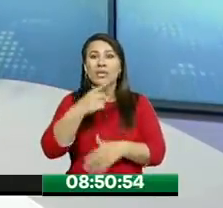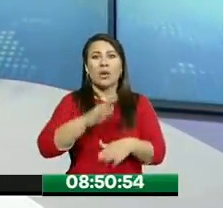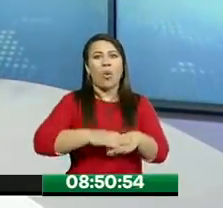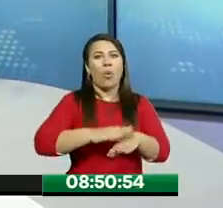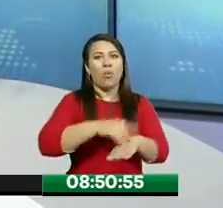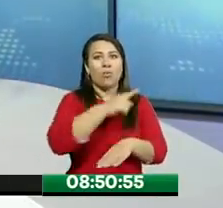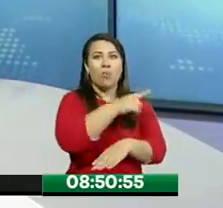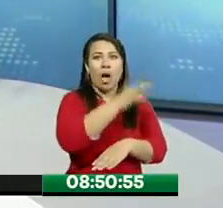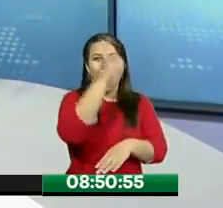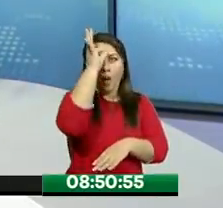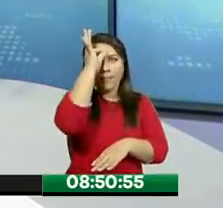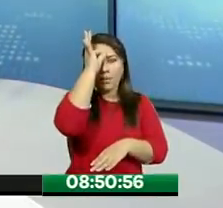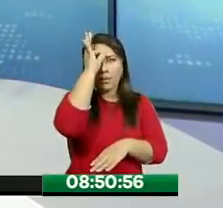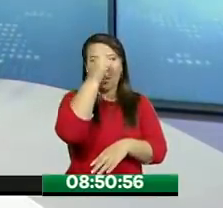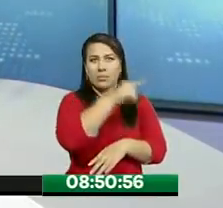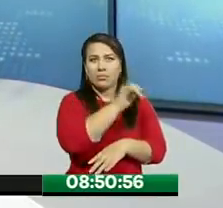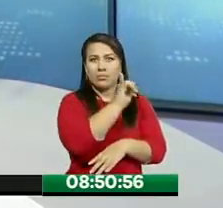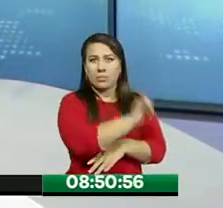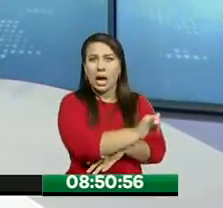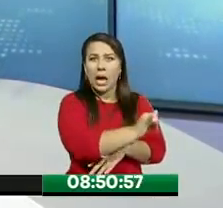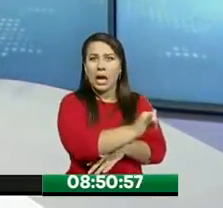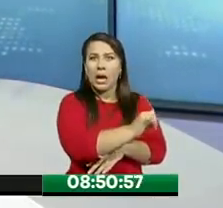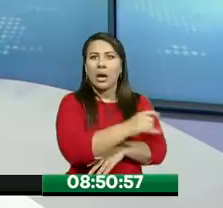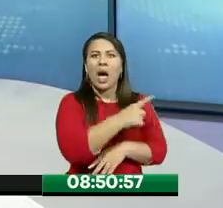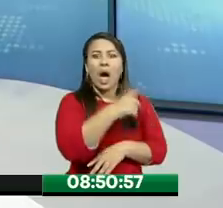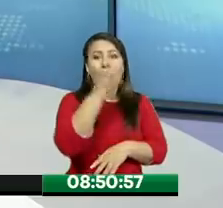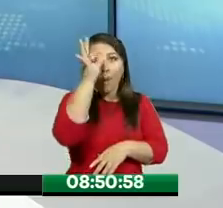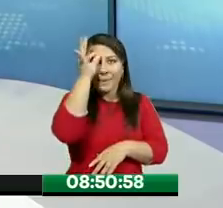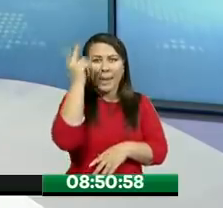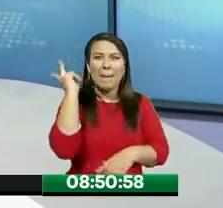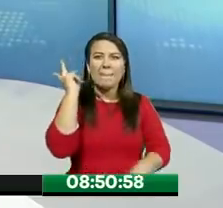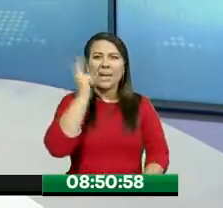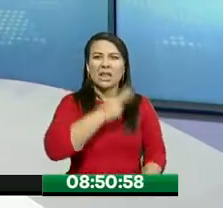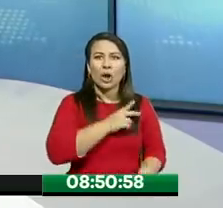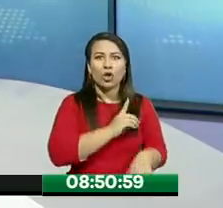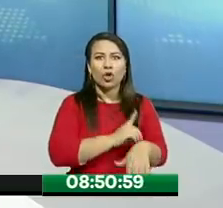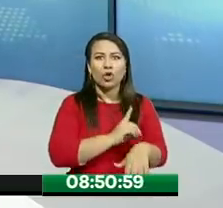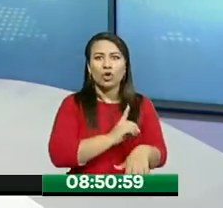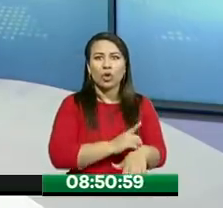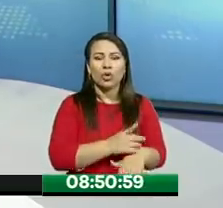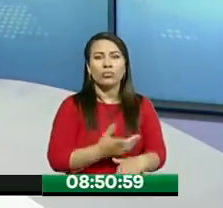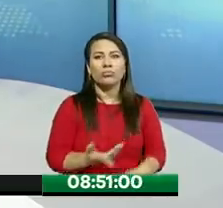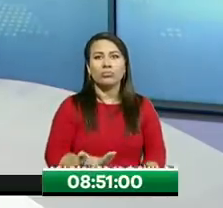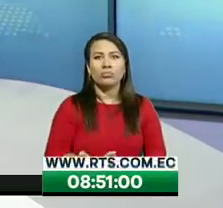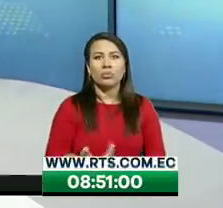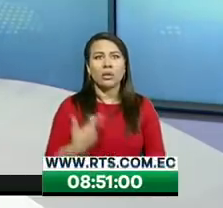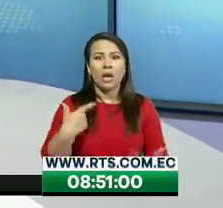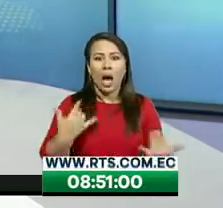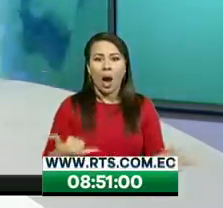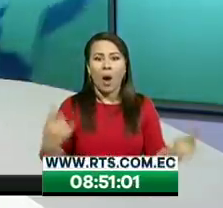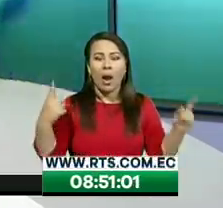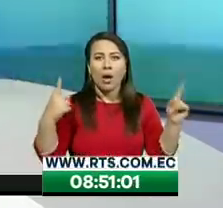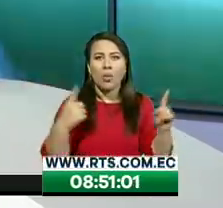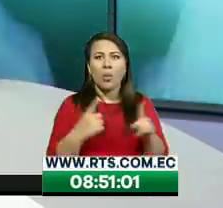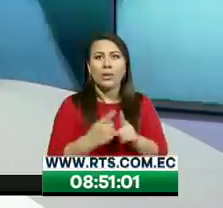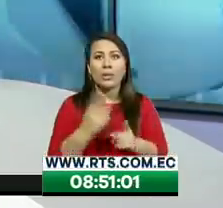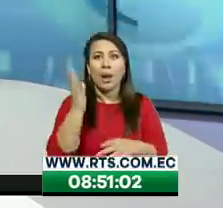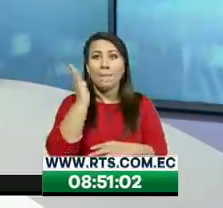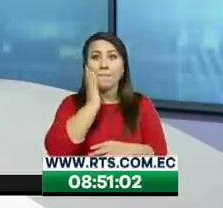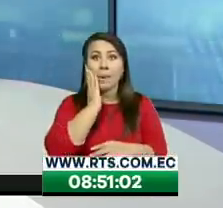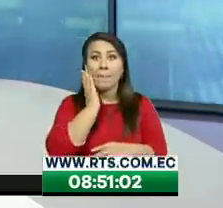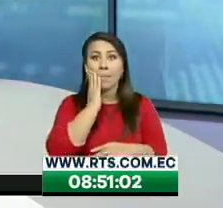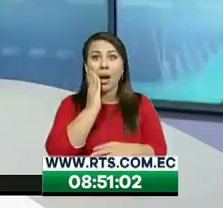Video aficionado capta incidente entre metropolitanos y comerciante informal. La información al